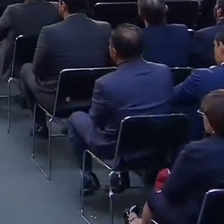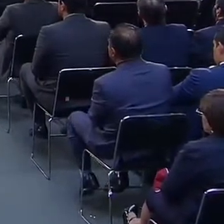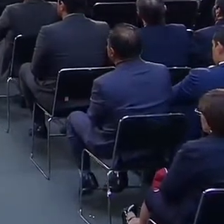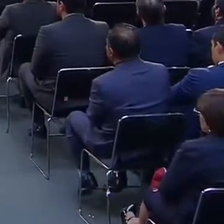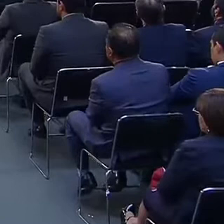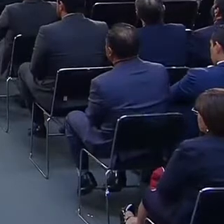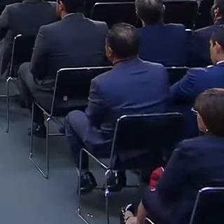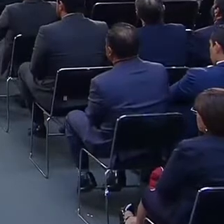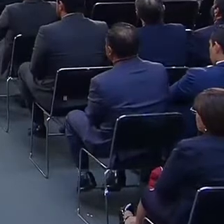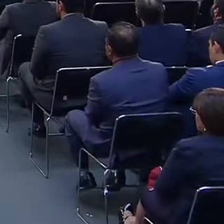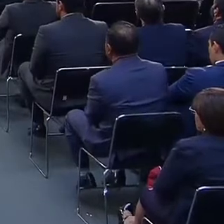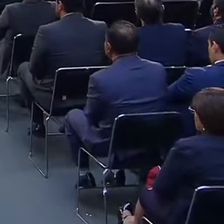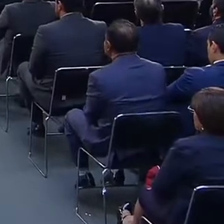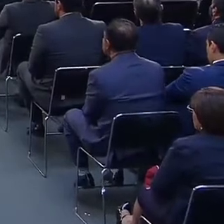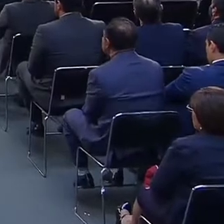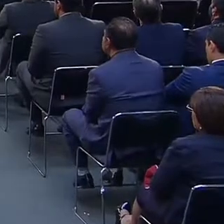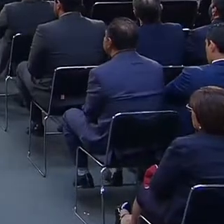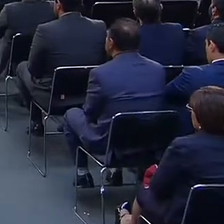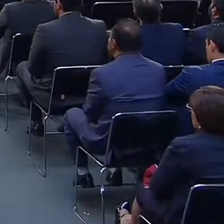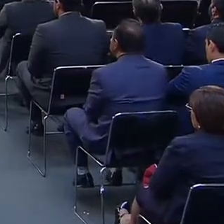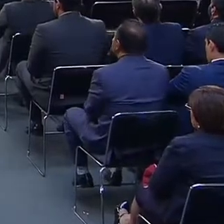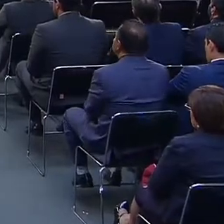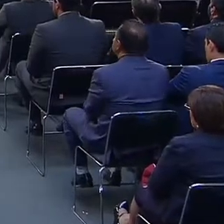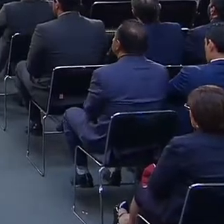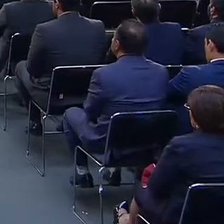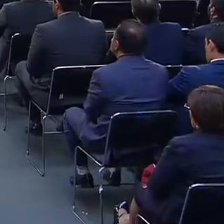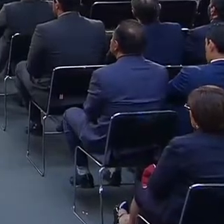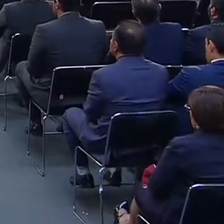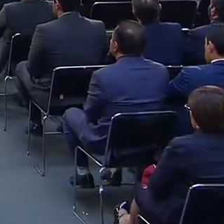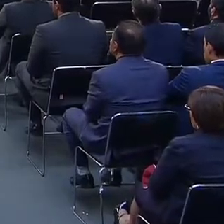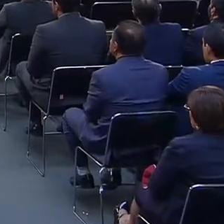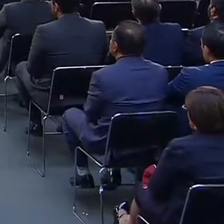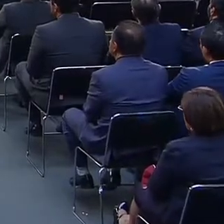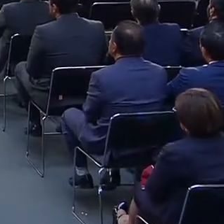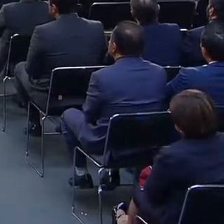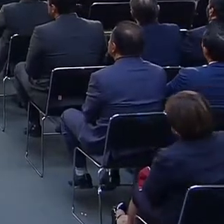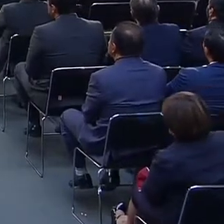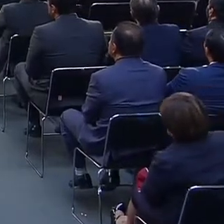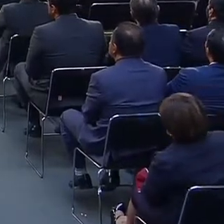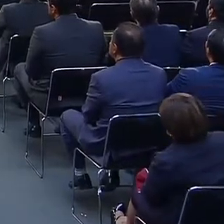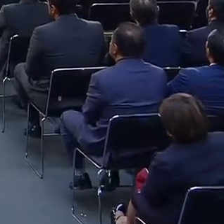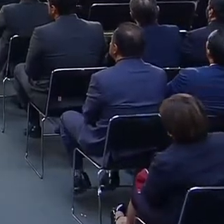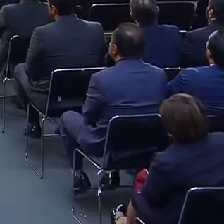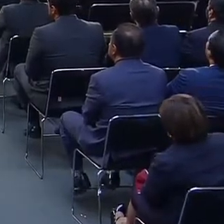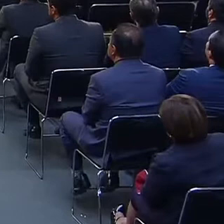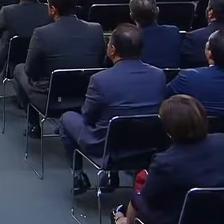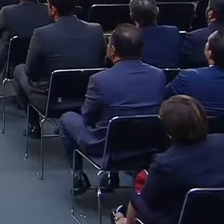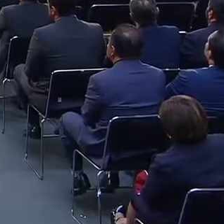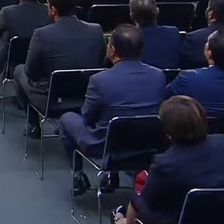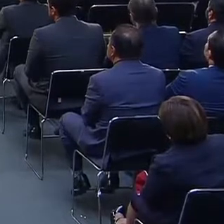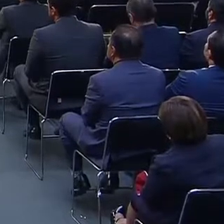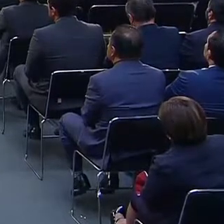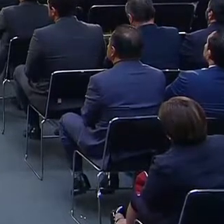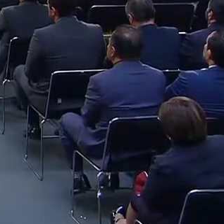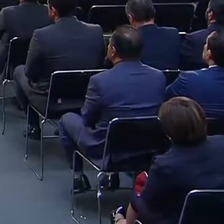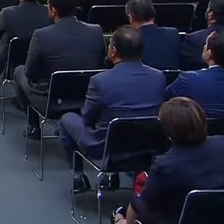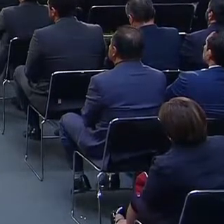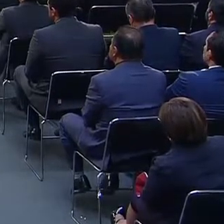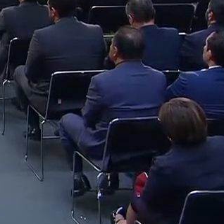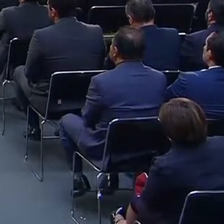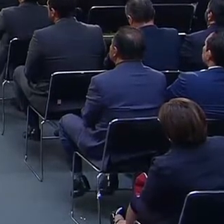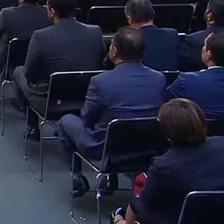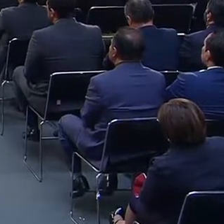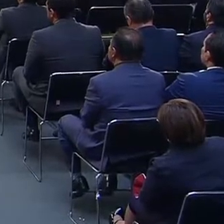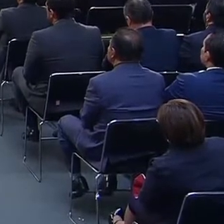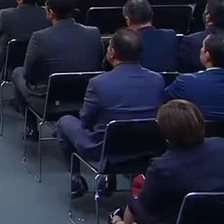Bocas, Paraíso Tabasco, el corredor transísmico. Son procesos que